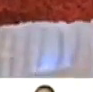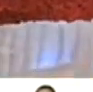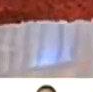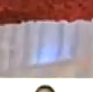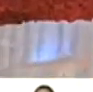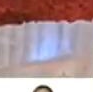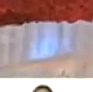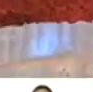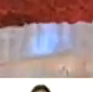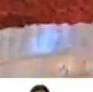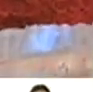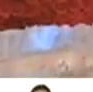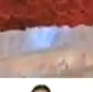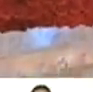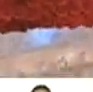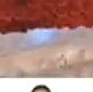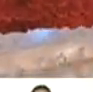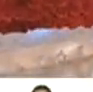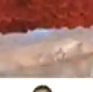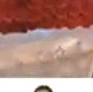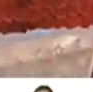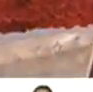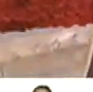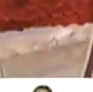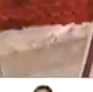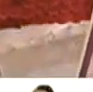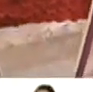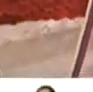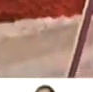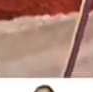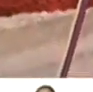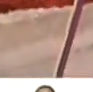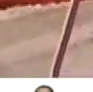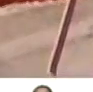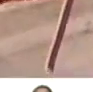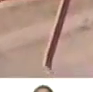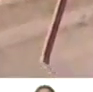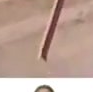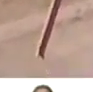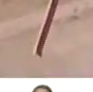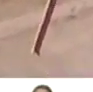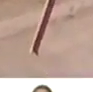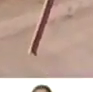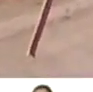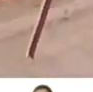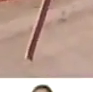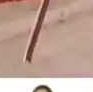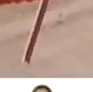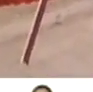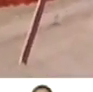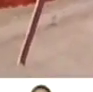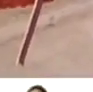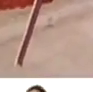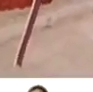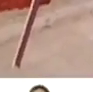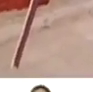y siempre nos enseña por qué somos lo que somos hoy y por qué estamos planteados